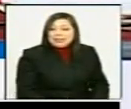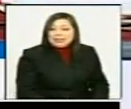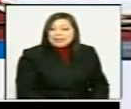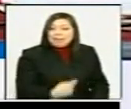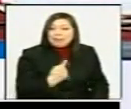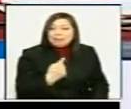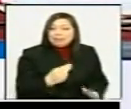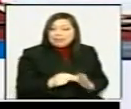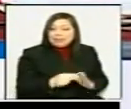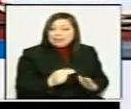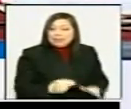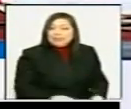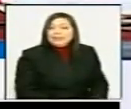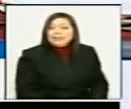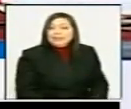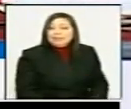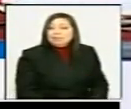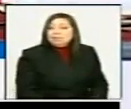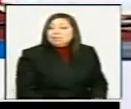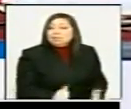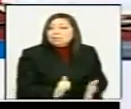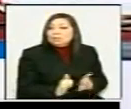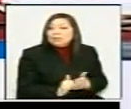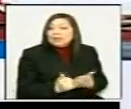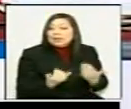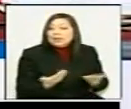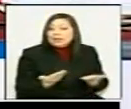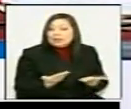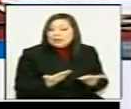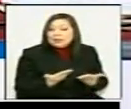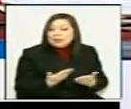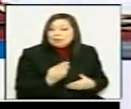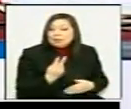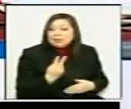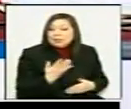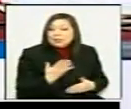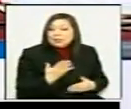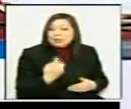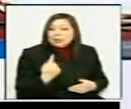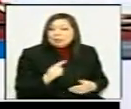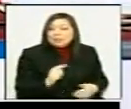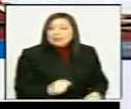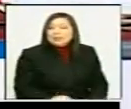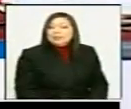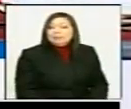primer laudo. O sea, repite los 25 millones